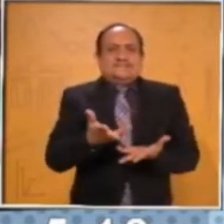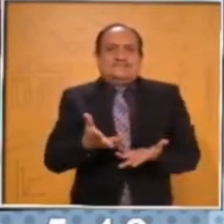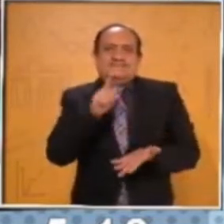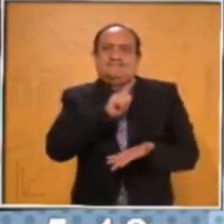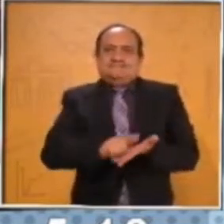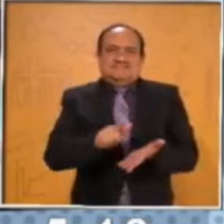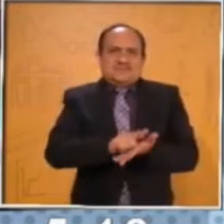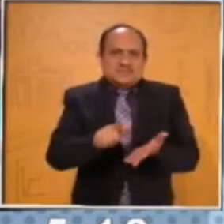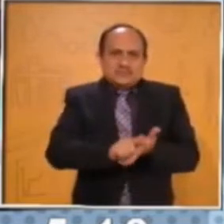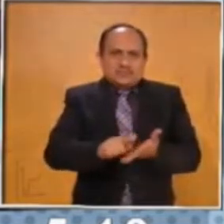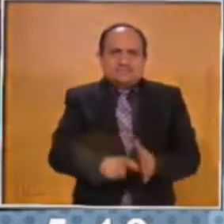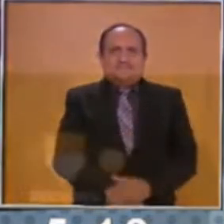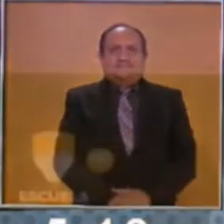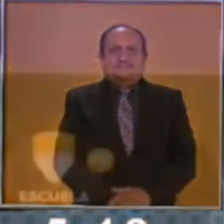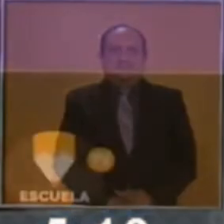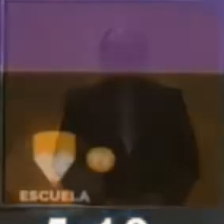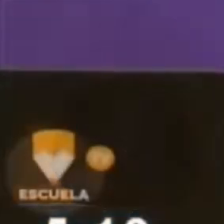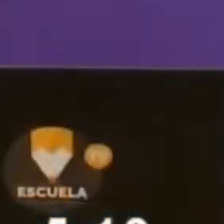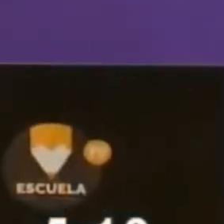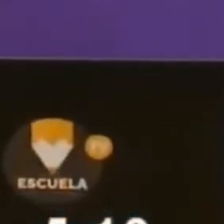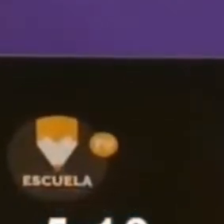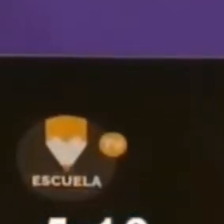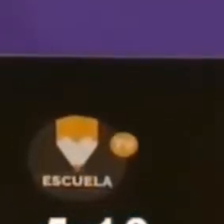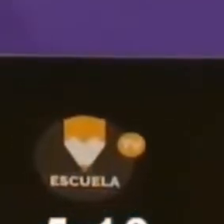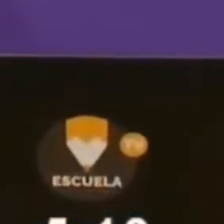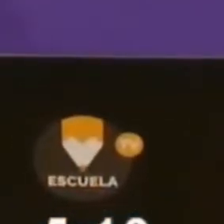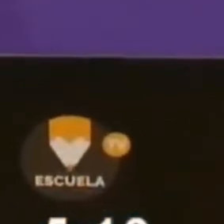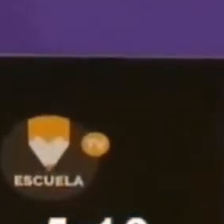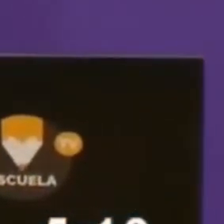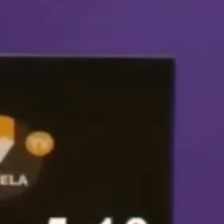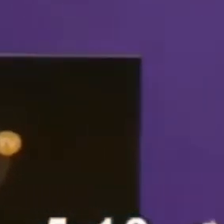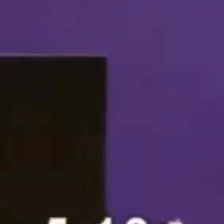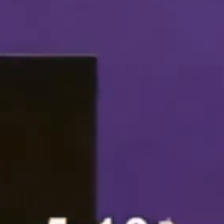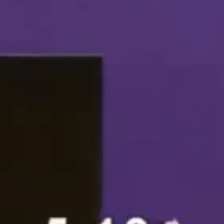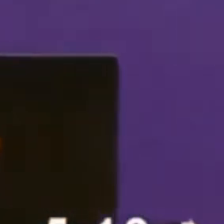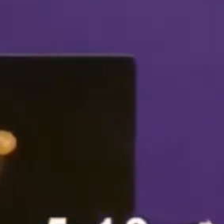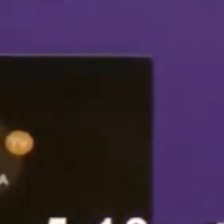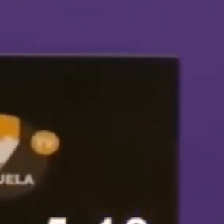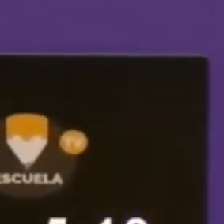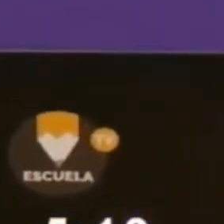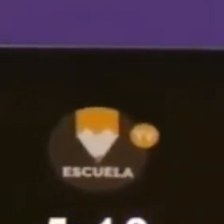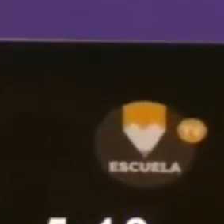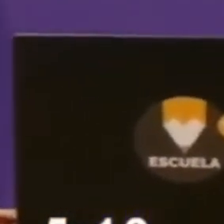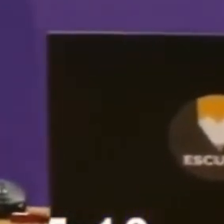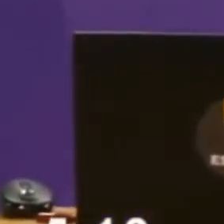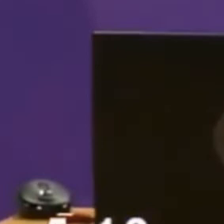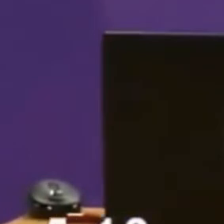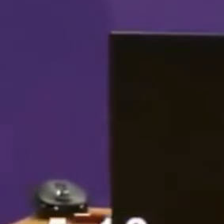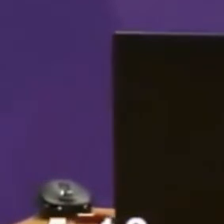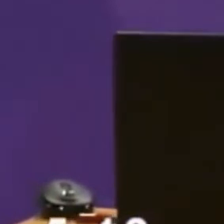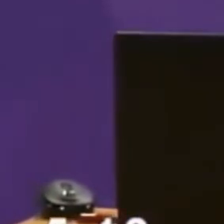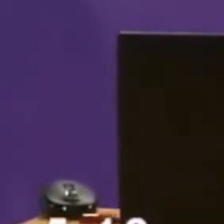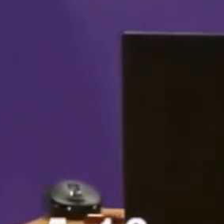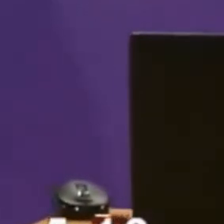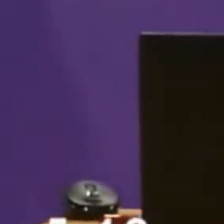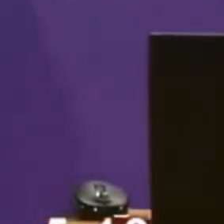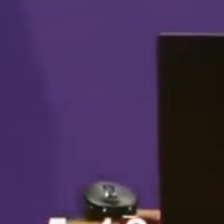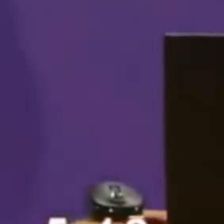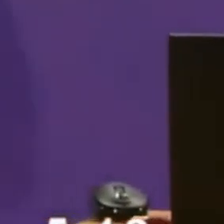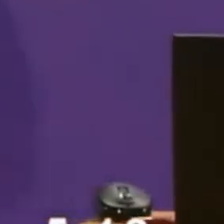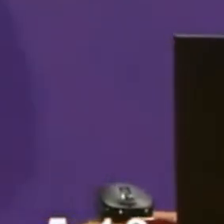la profilaxis, la mucha higiene personal. Pero bueno, muchachos, ya después de darle esta